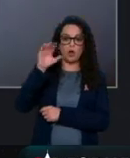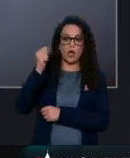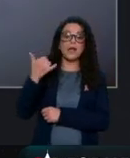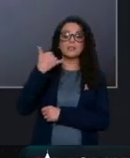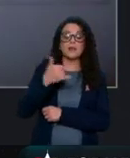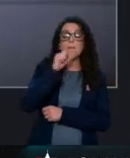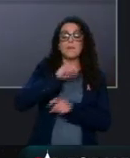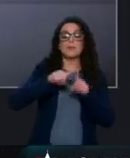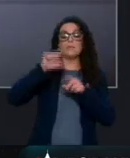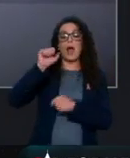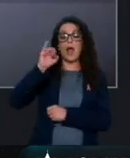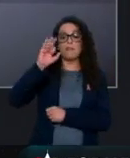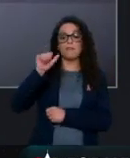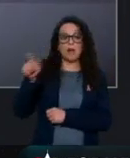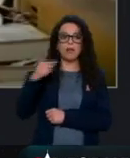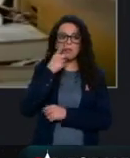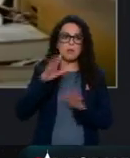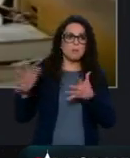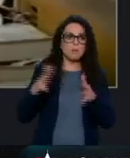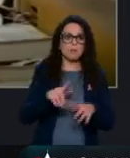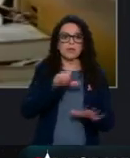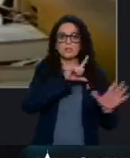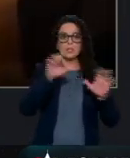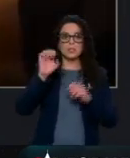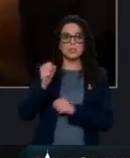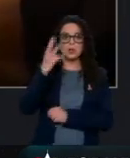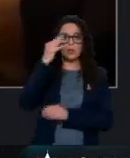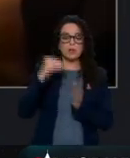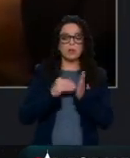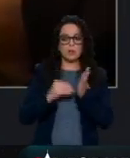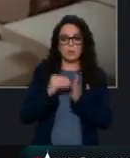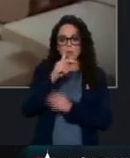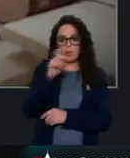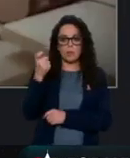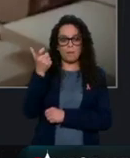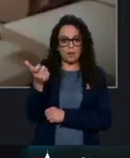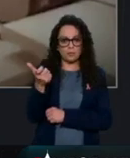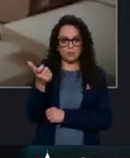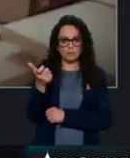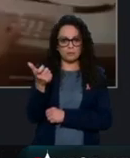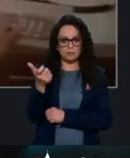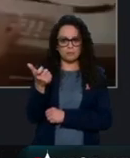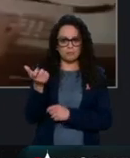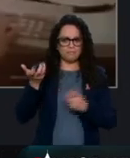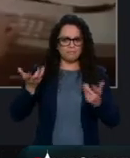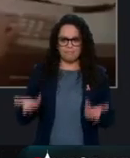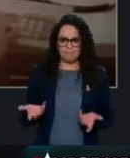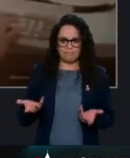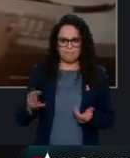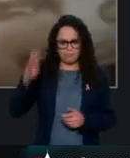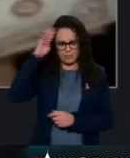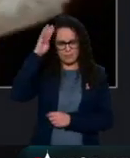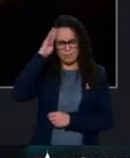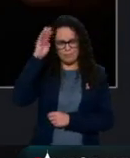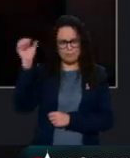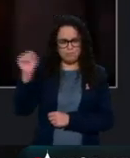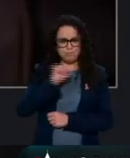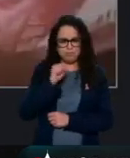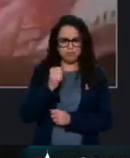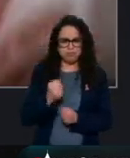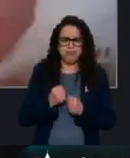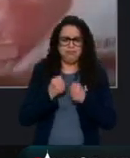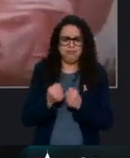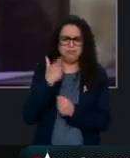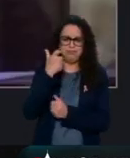lo están midiendo en 764,000 millones de pesos. Es decir, es una cantidad brutal que ha permanecido